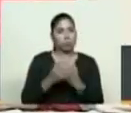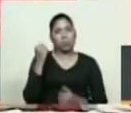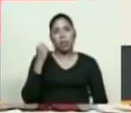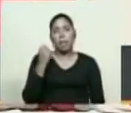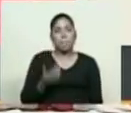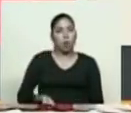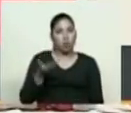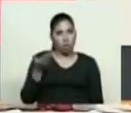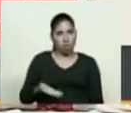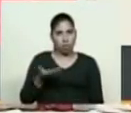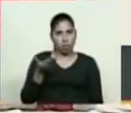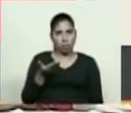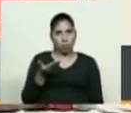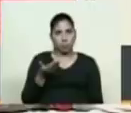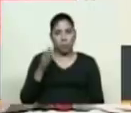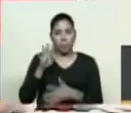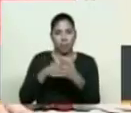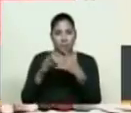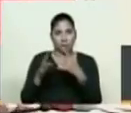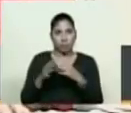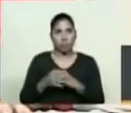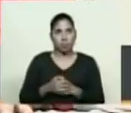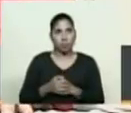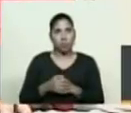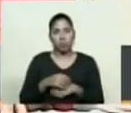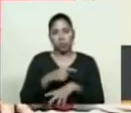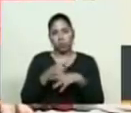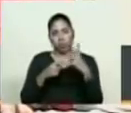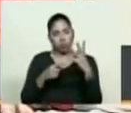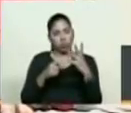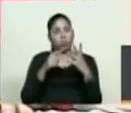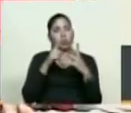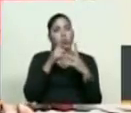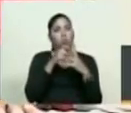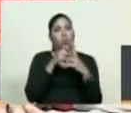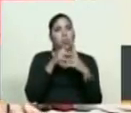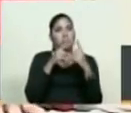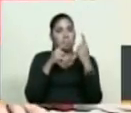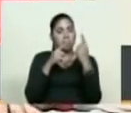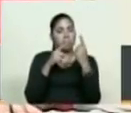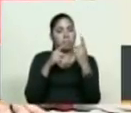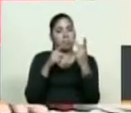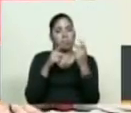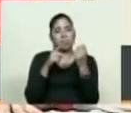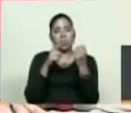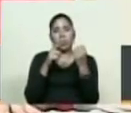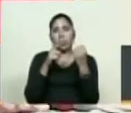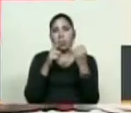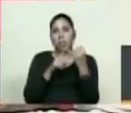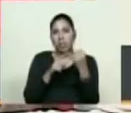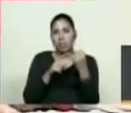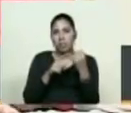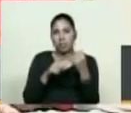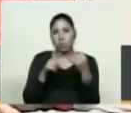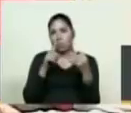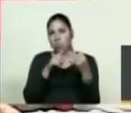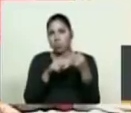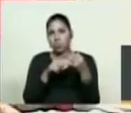elementales. Yo no veo resta por ningún lado. Si no veo multiplicación, lo menos que veo es